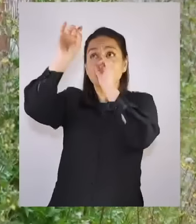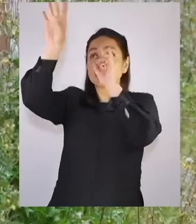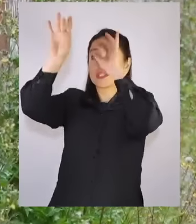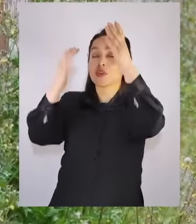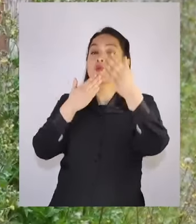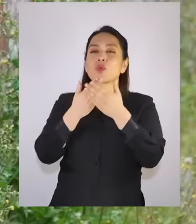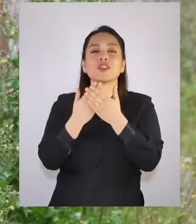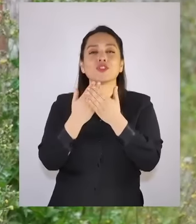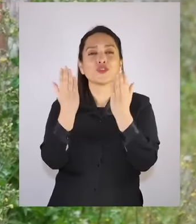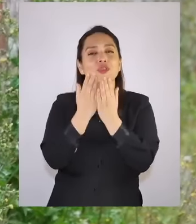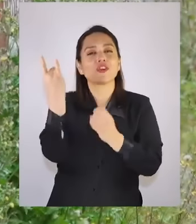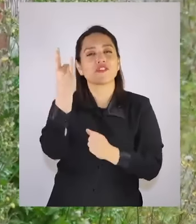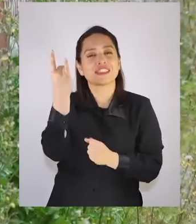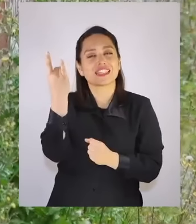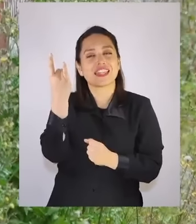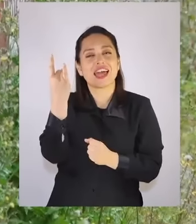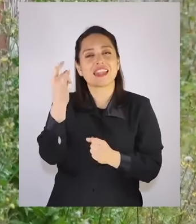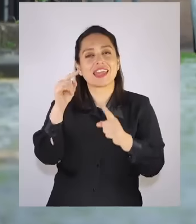en la Universidad de Edimburgo.